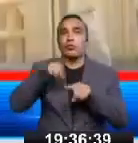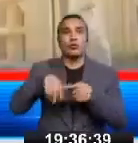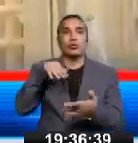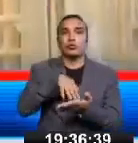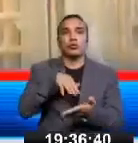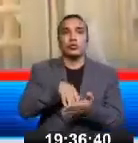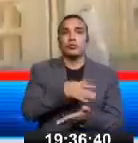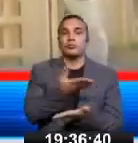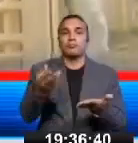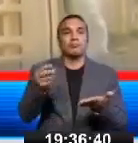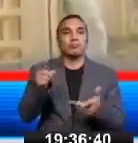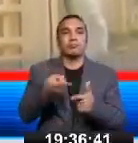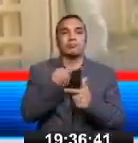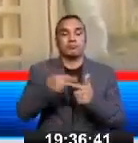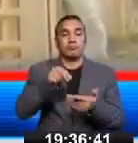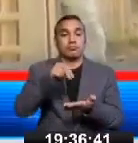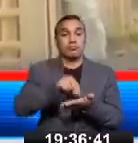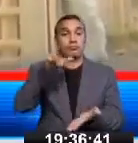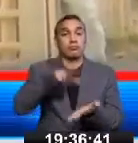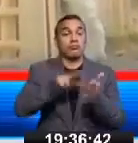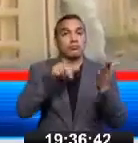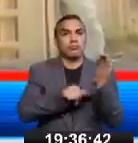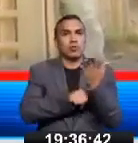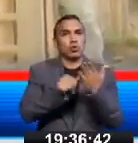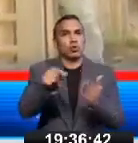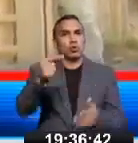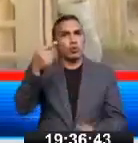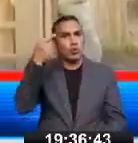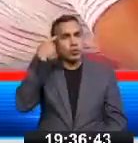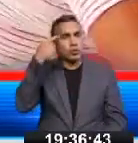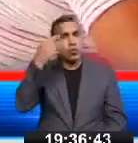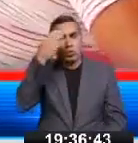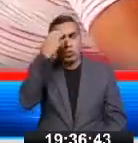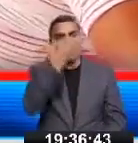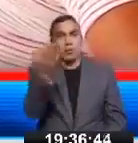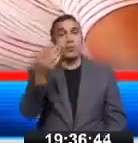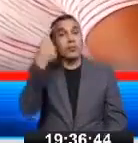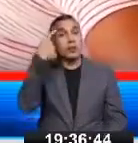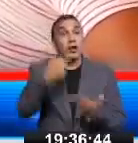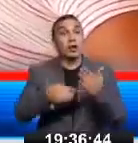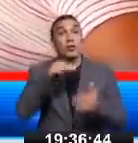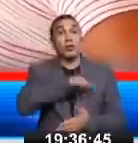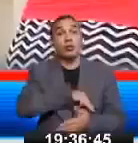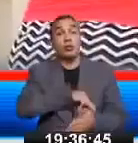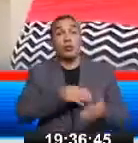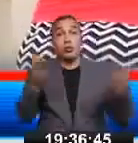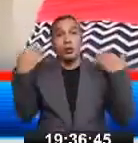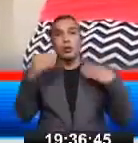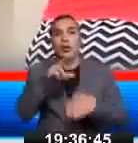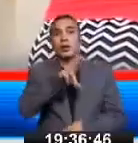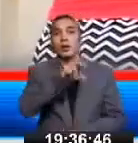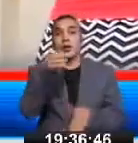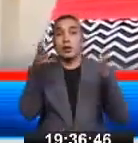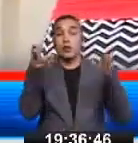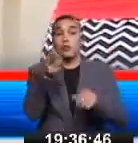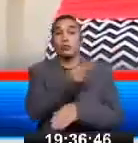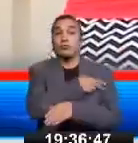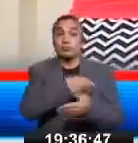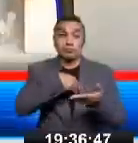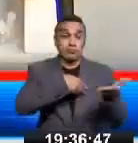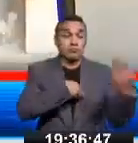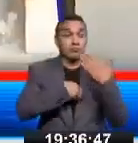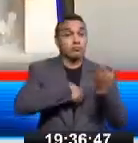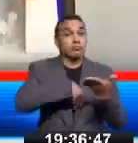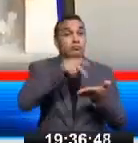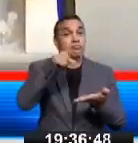el aval que ha otorgado el ministerio de educación para que la municipalidad de guayaquil contrate a 300 maestros con el fin de